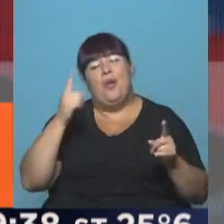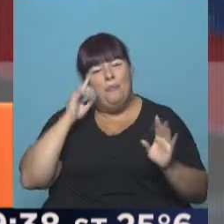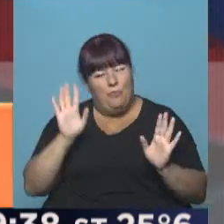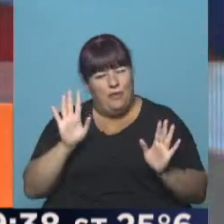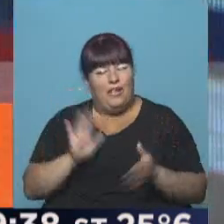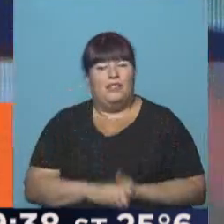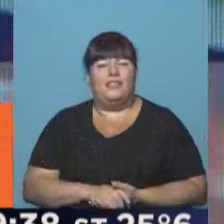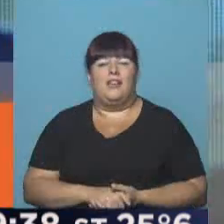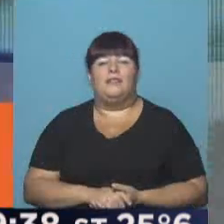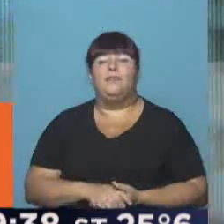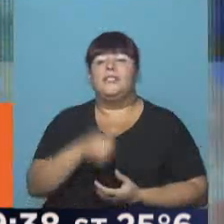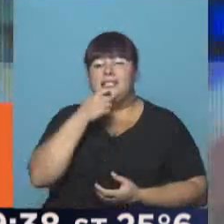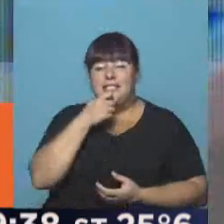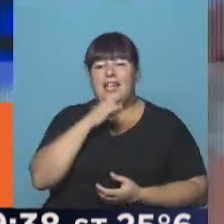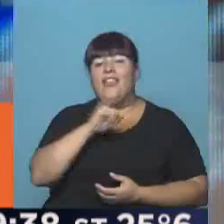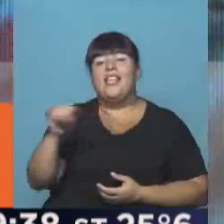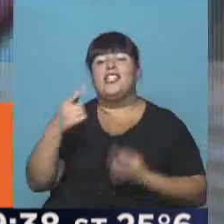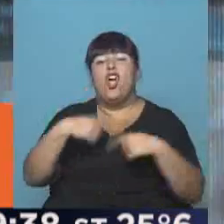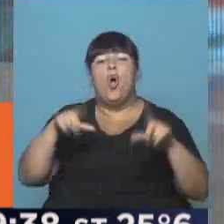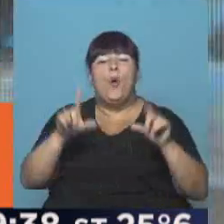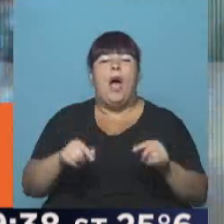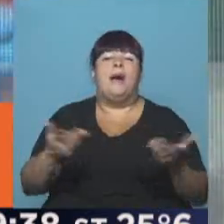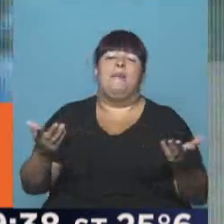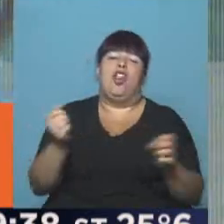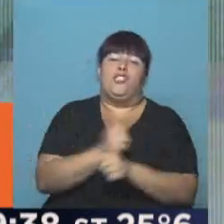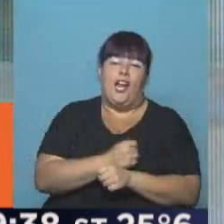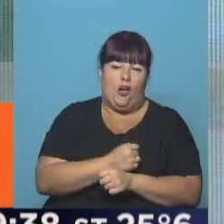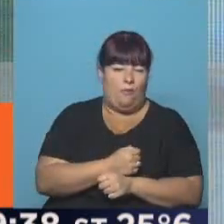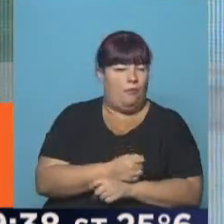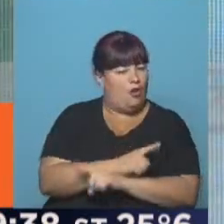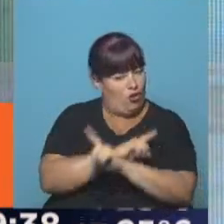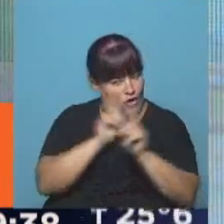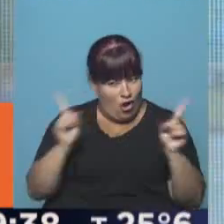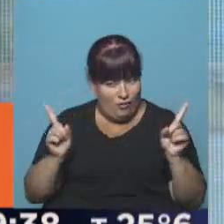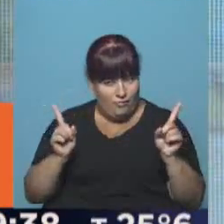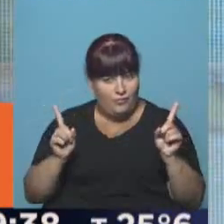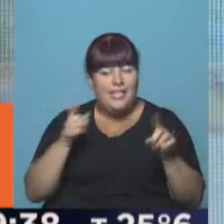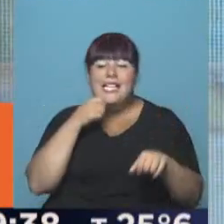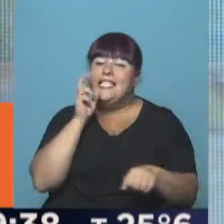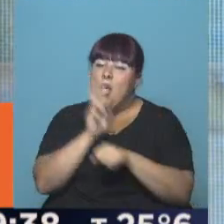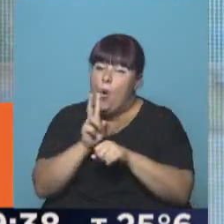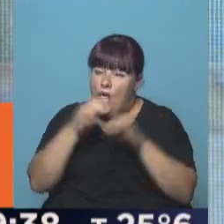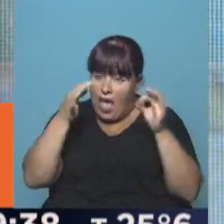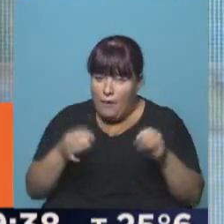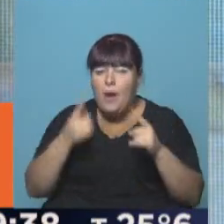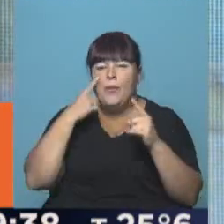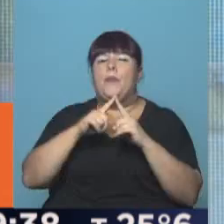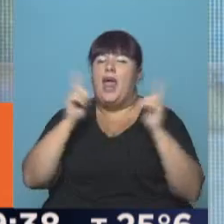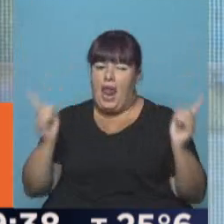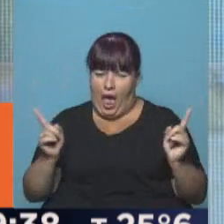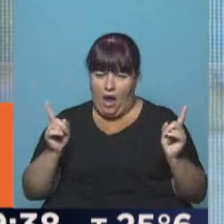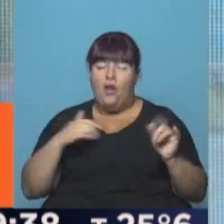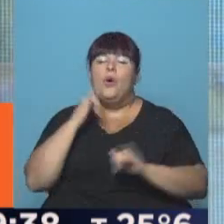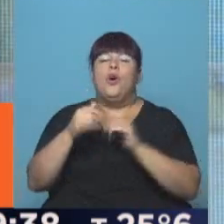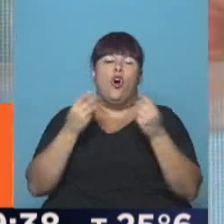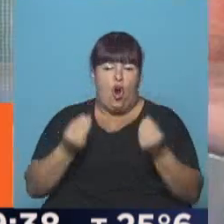algo uno cuando Menciona los útiles baratos dicen pero se rompen no con el cuidado adecuado dura muchísimo qué les